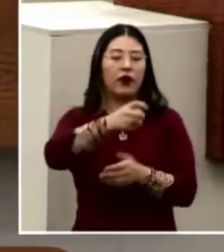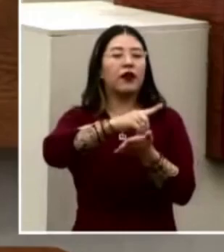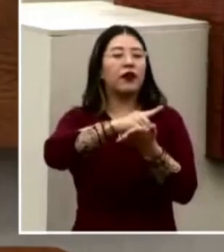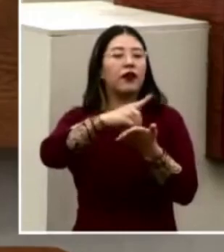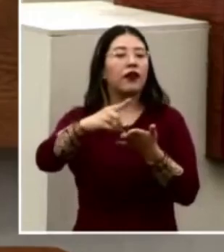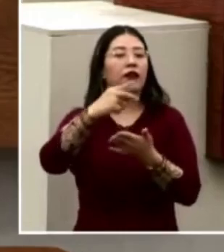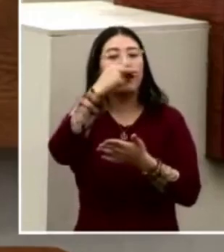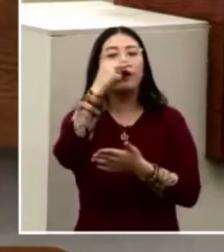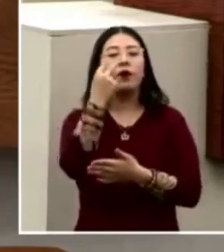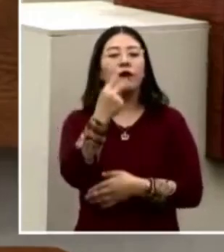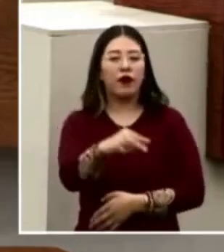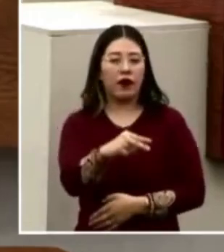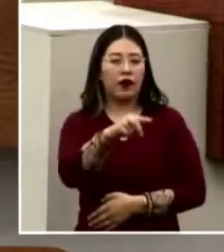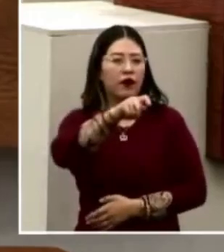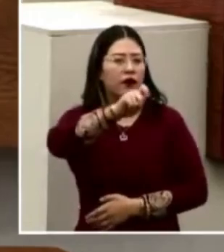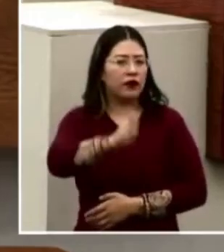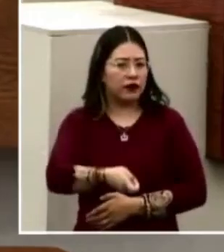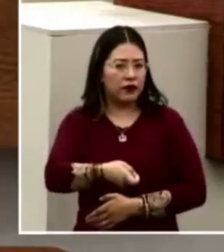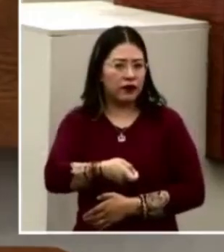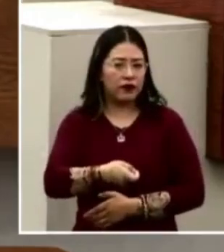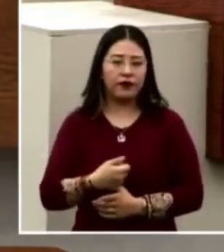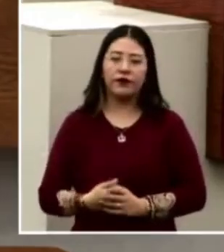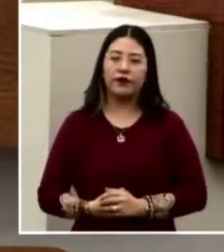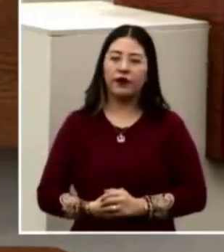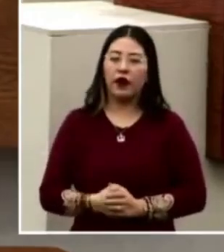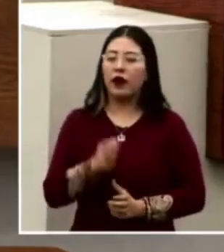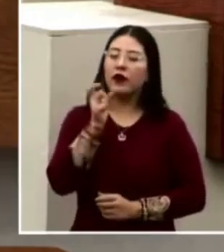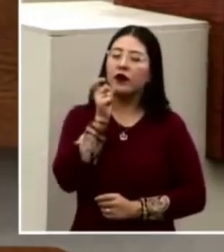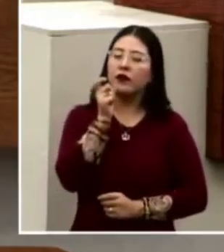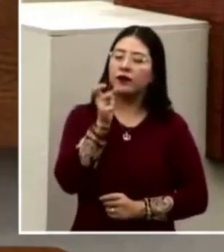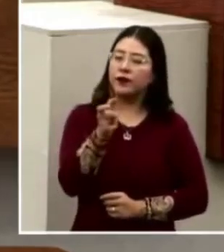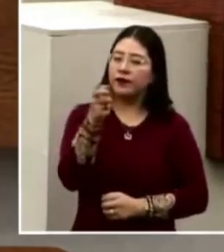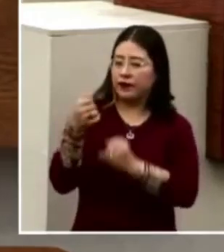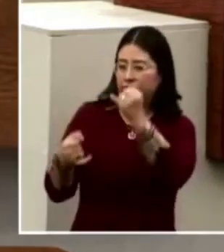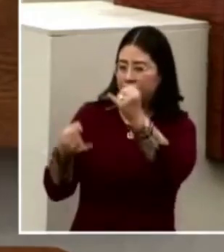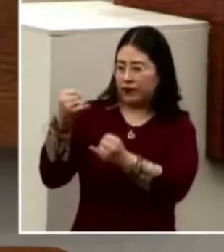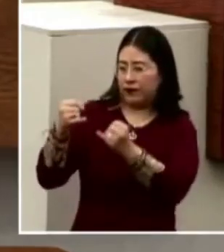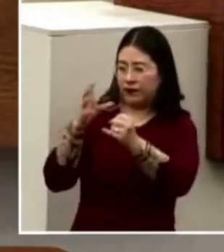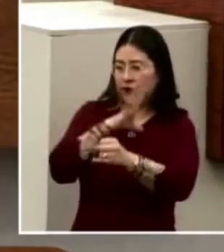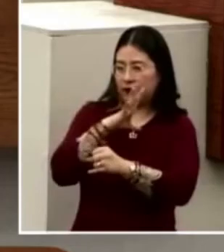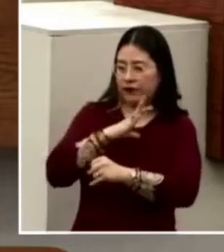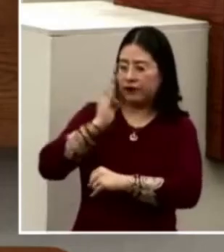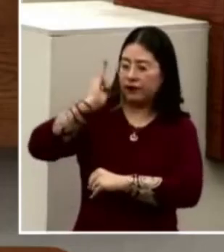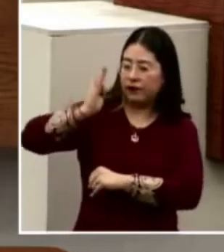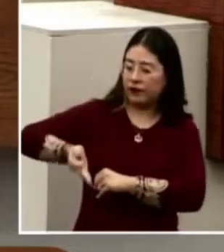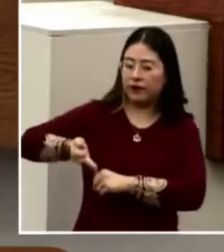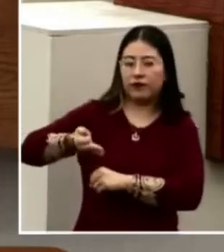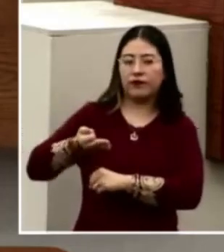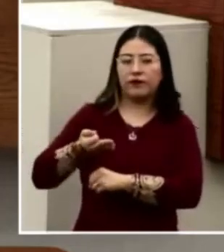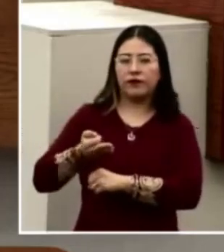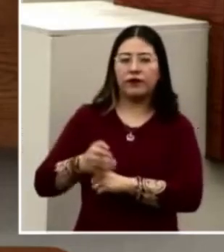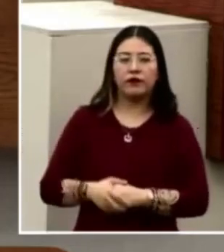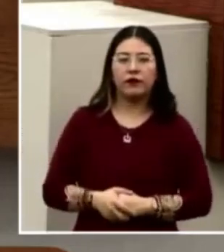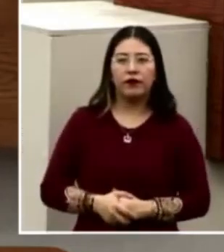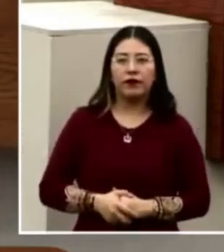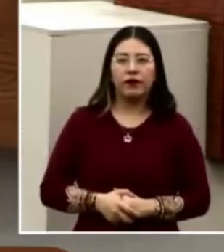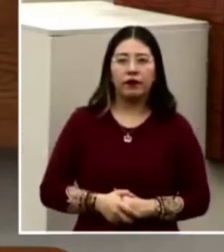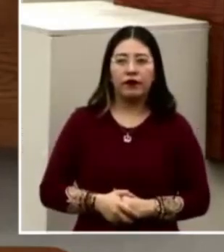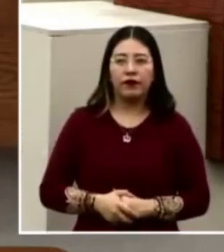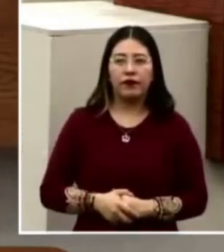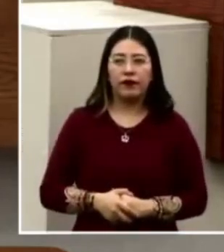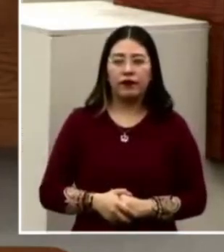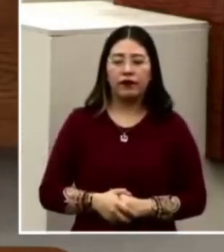mexicano, saben que en términos jurídicos hay aceptación explícita y